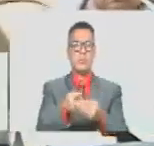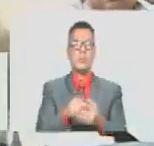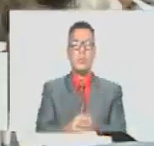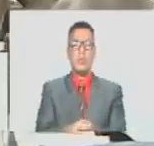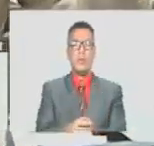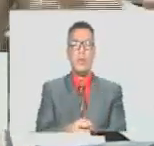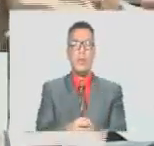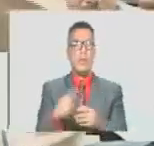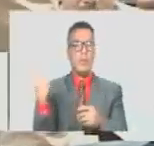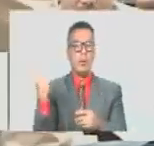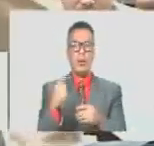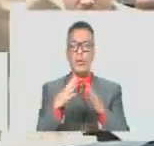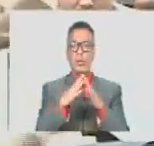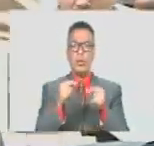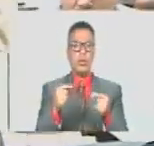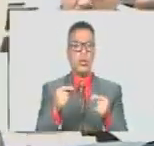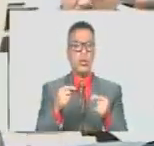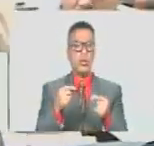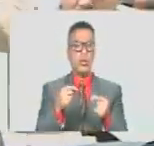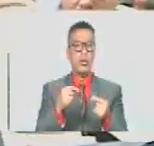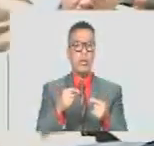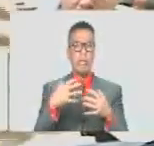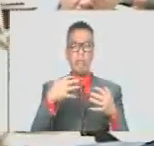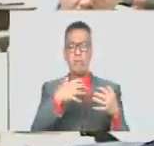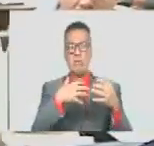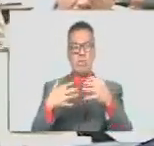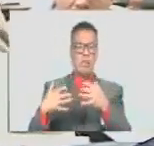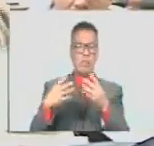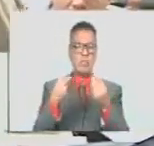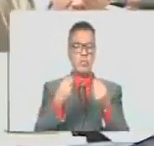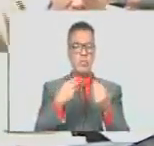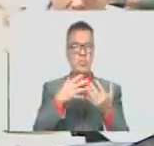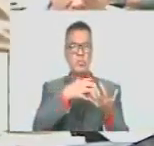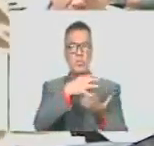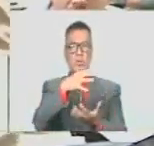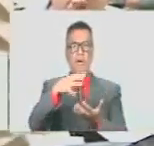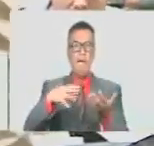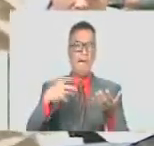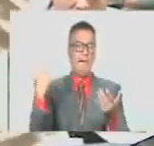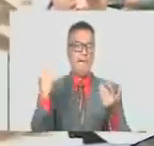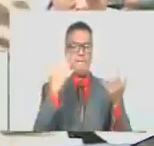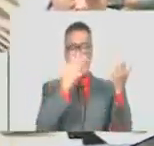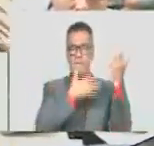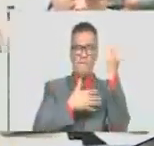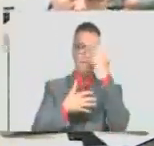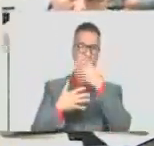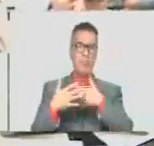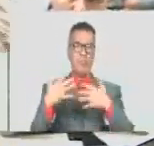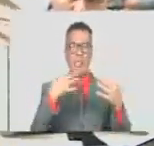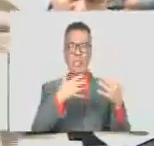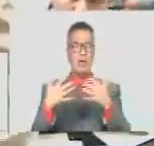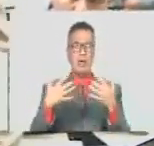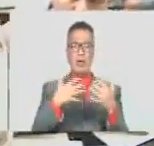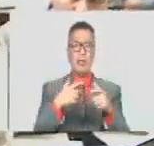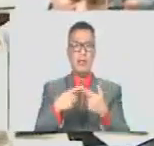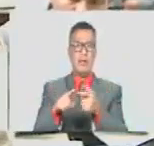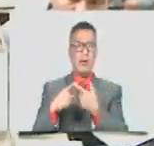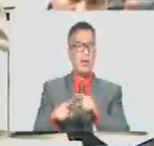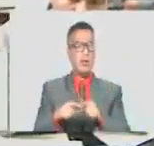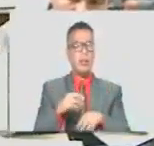vienen todas aquellas aberraciones, esa guerra multidimensional, difusa, guerra de todas